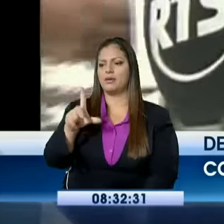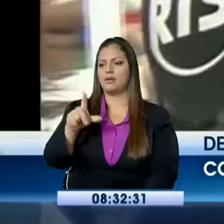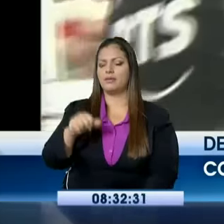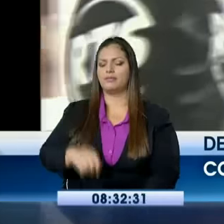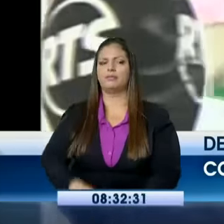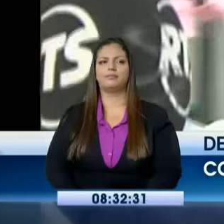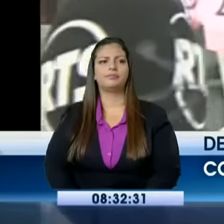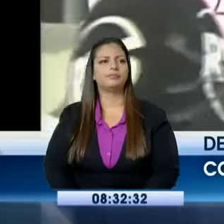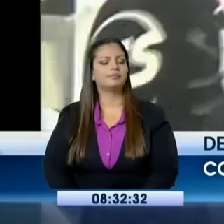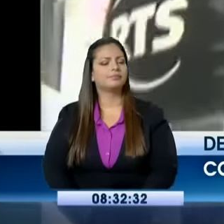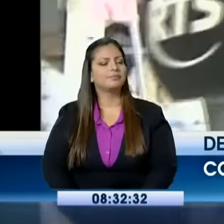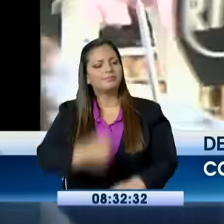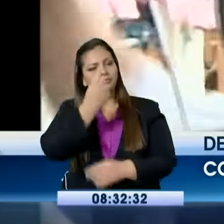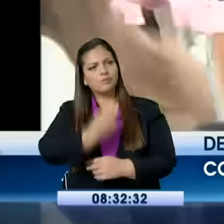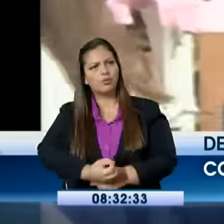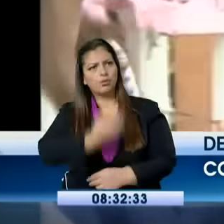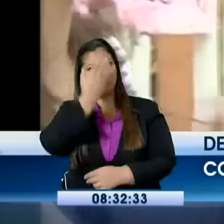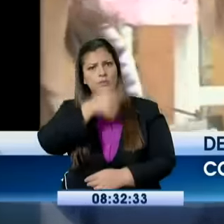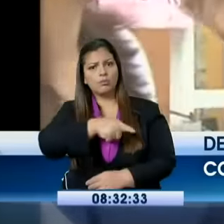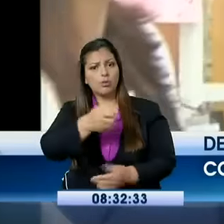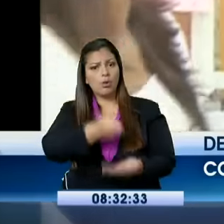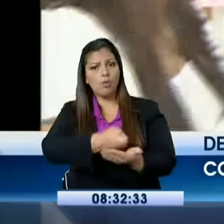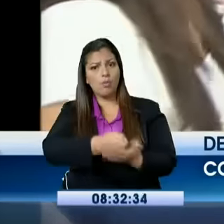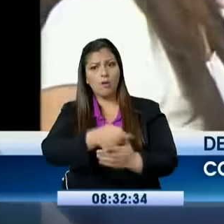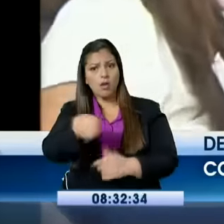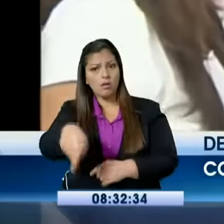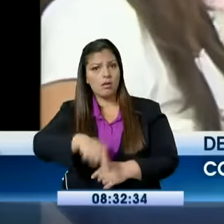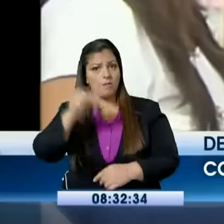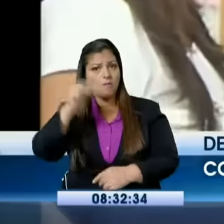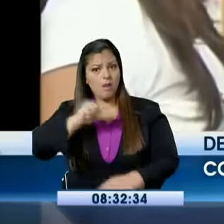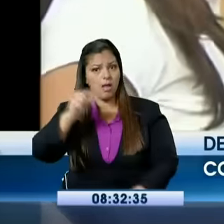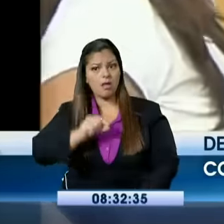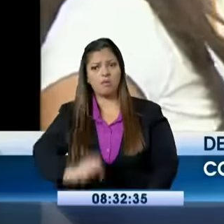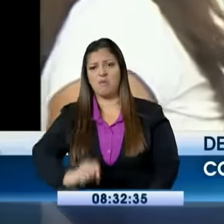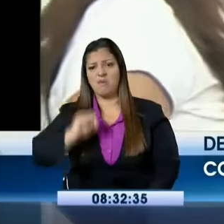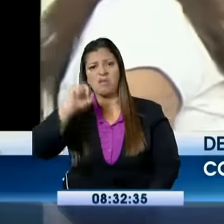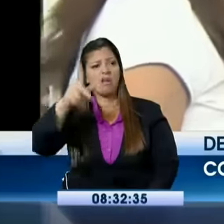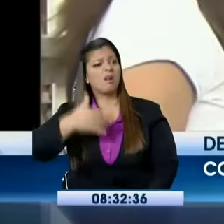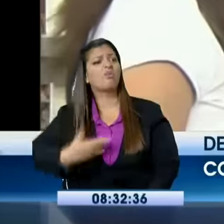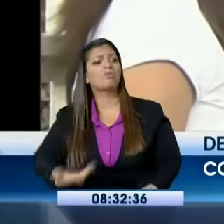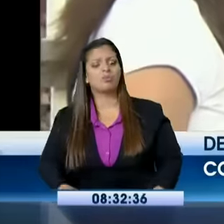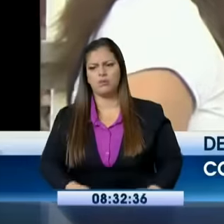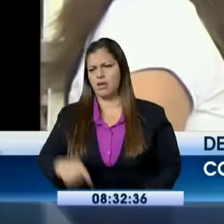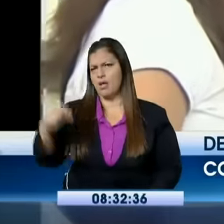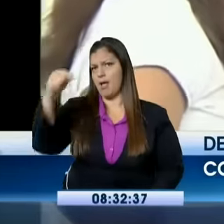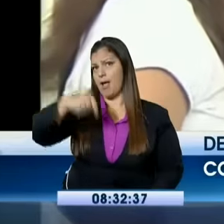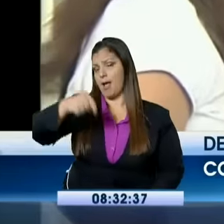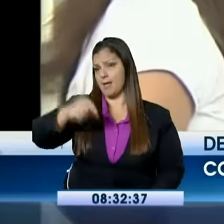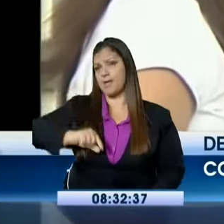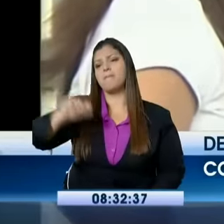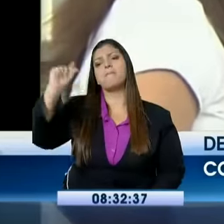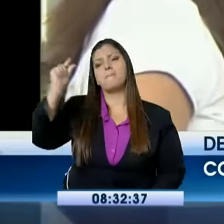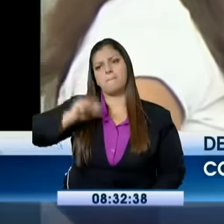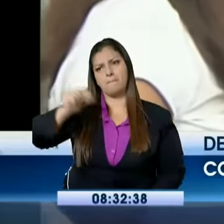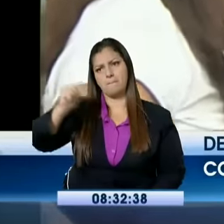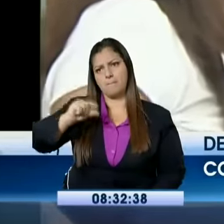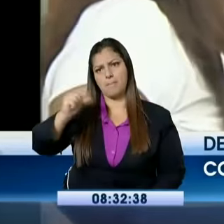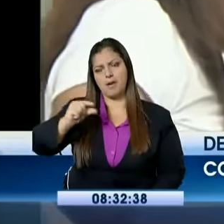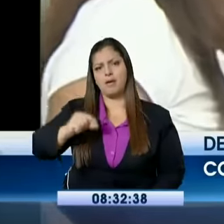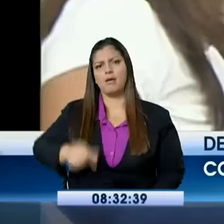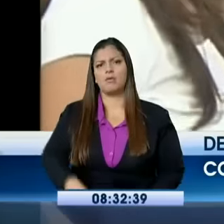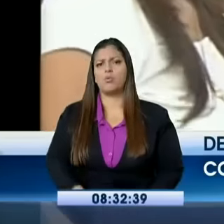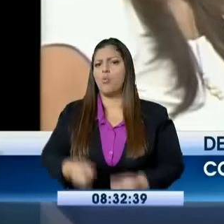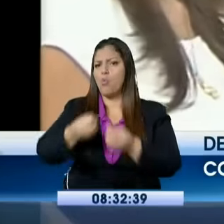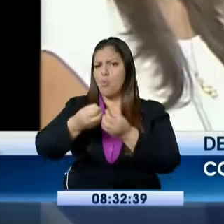días. ¿Usted cómo ha visto el precio de los productos en estos últimos días? Aquí todo serio. Siempre yo compro aquí el queso es $2.20, el huevo es $3.20,